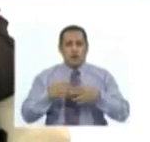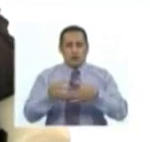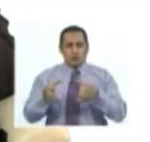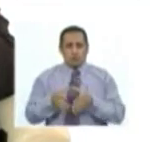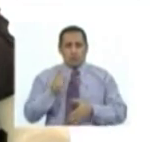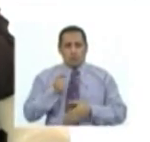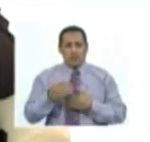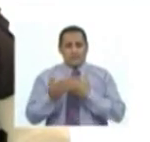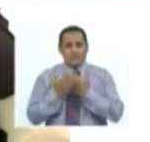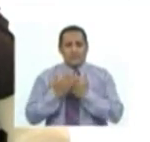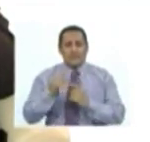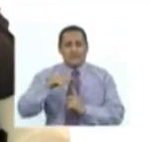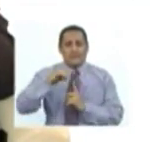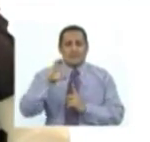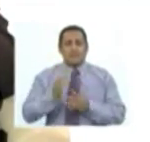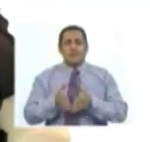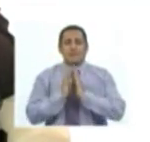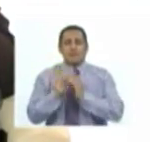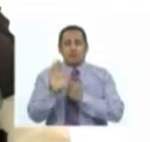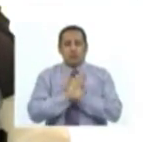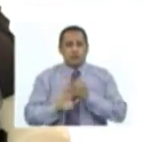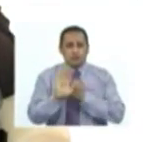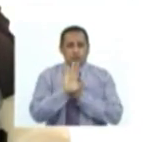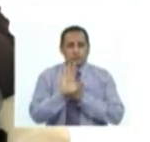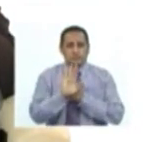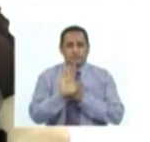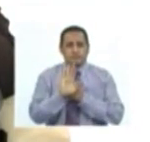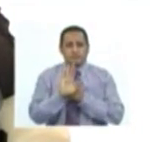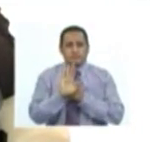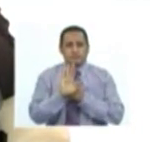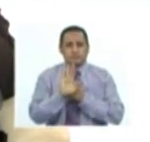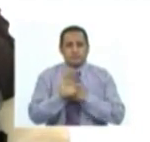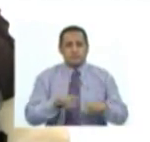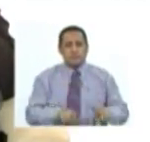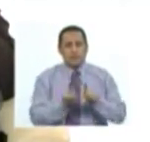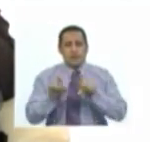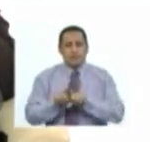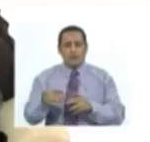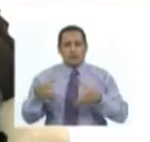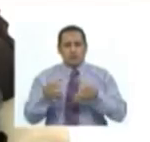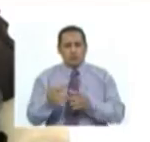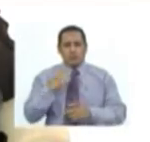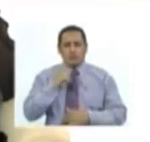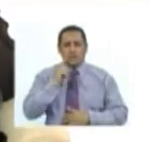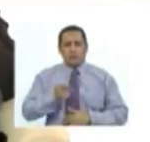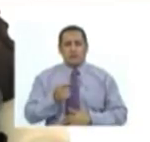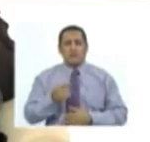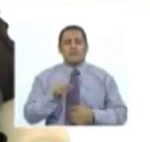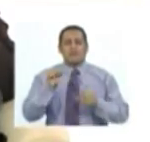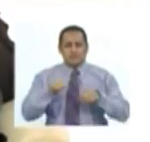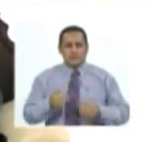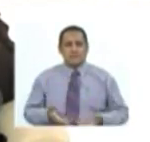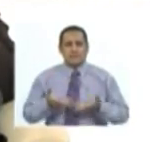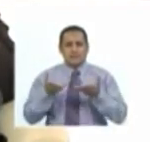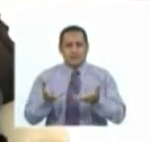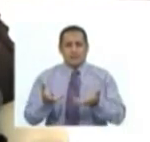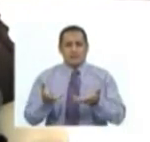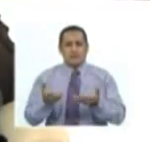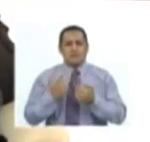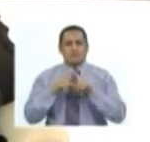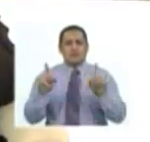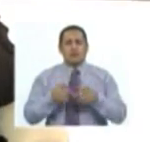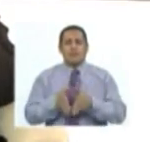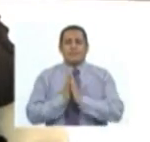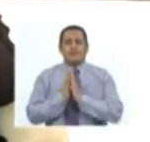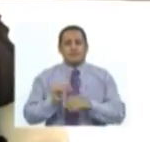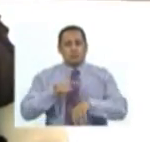jurisdiccional, en este caso el Tribunal Constitucional, a pedirle protección y el órgano jurisdiccional le dice, la tienes pero la pediste